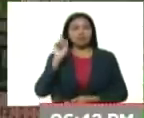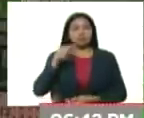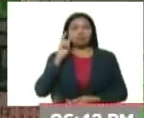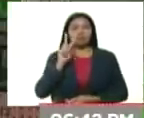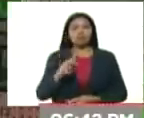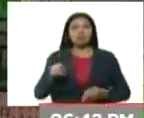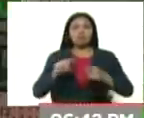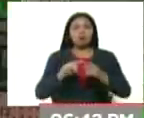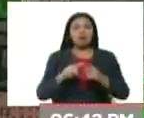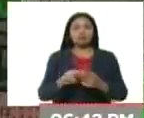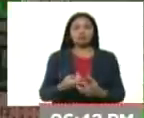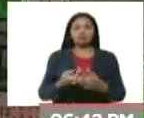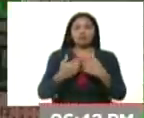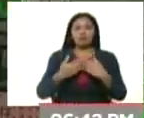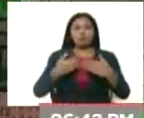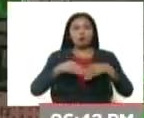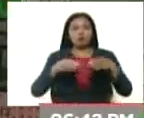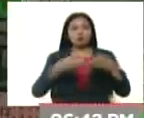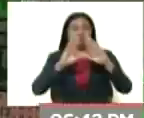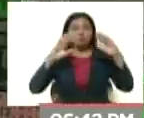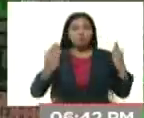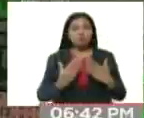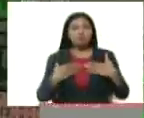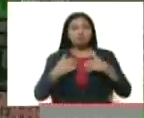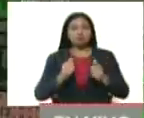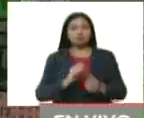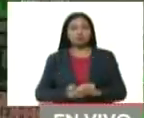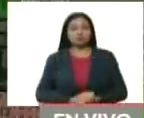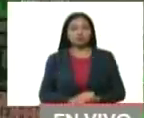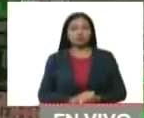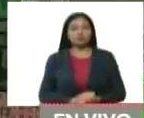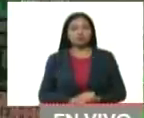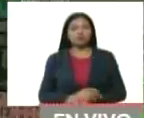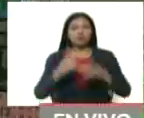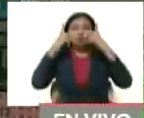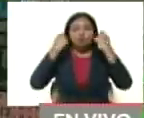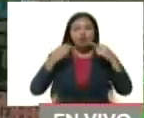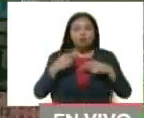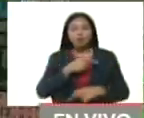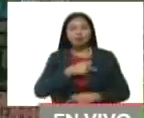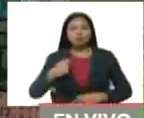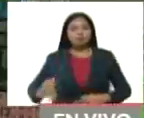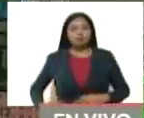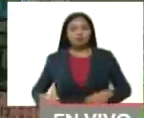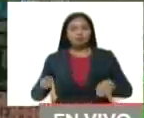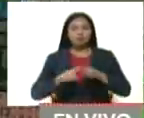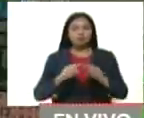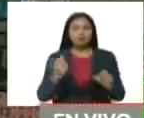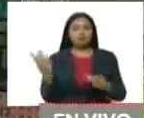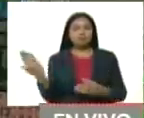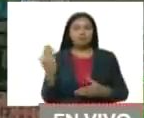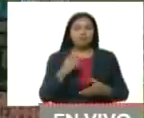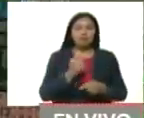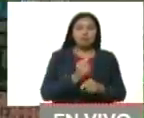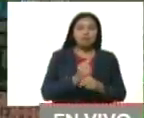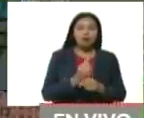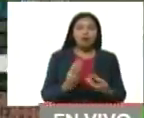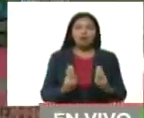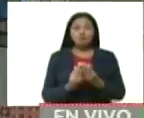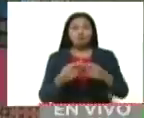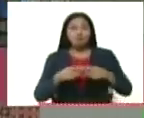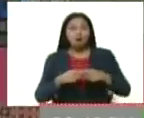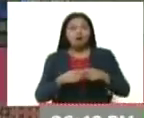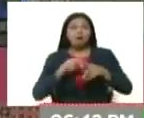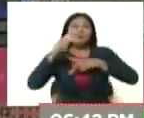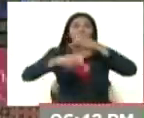bien recibida por la Organización Mundial de la Salud y por los expertos chinos que vinieron a trabajar con nosotros todo el proceso de